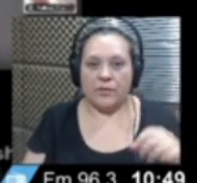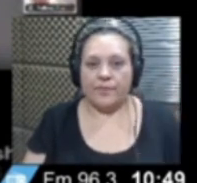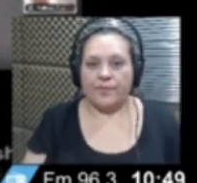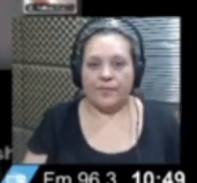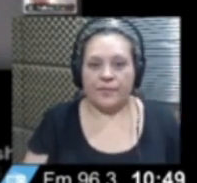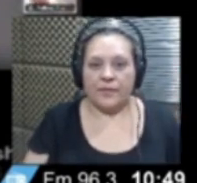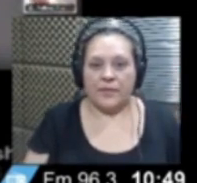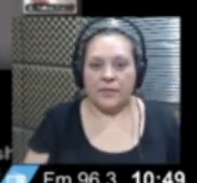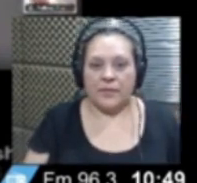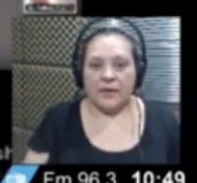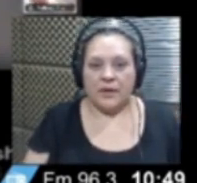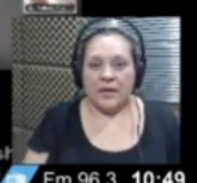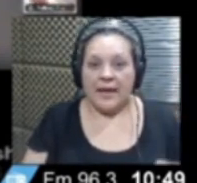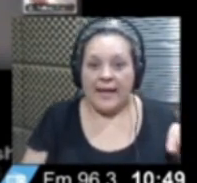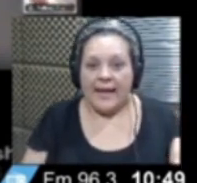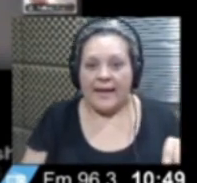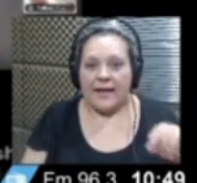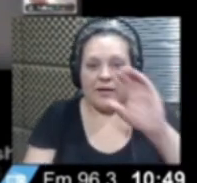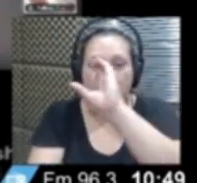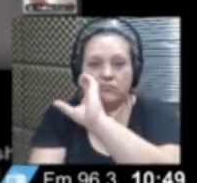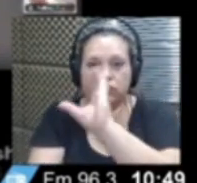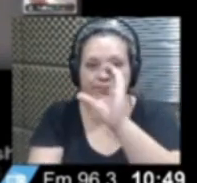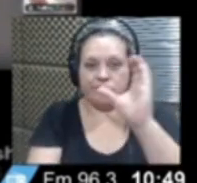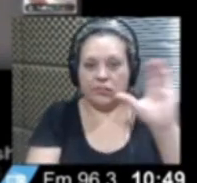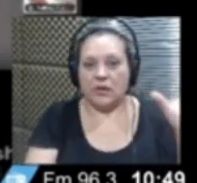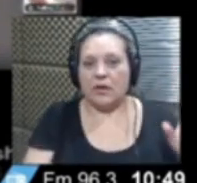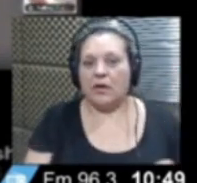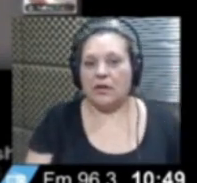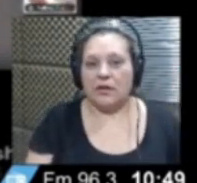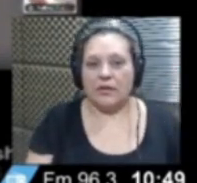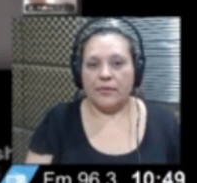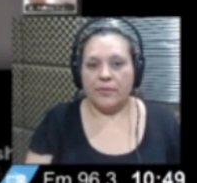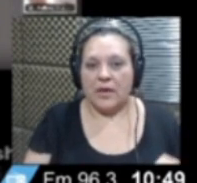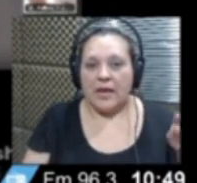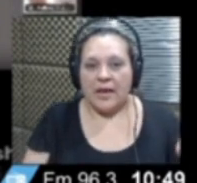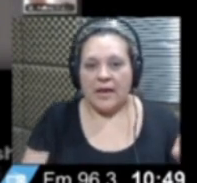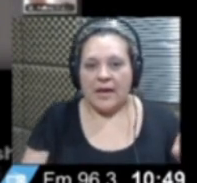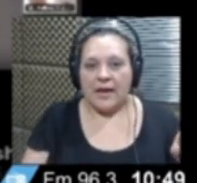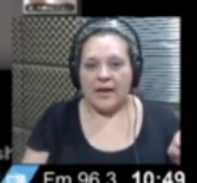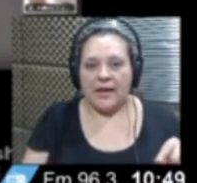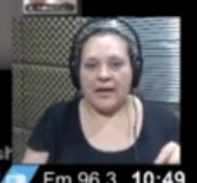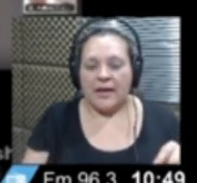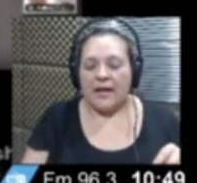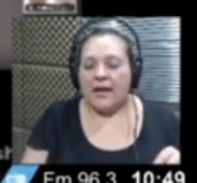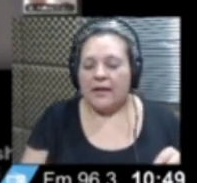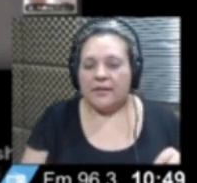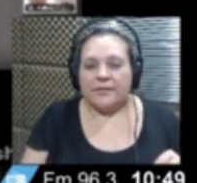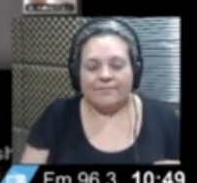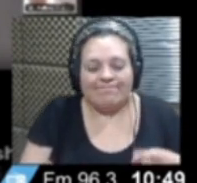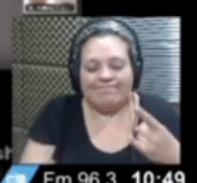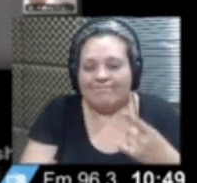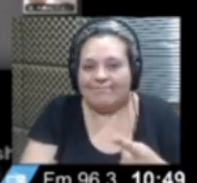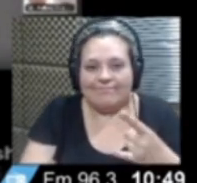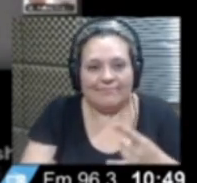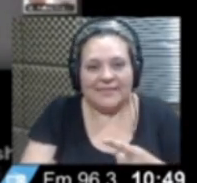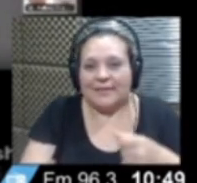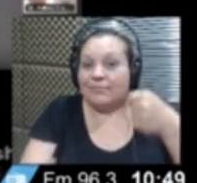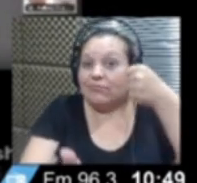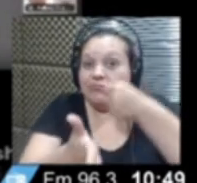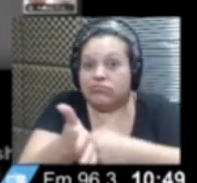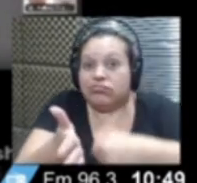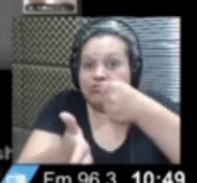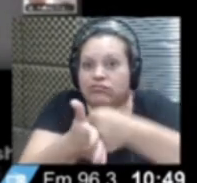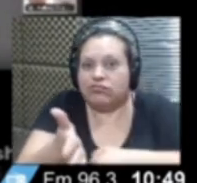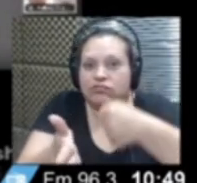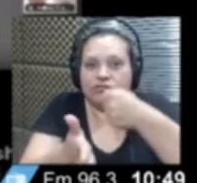sus 13 años. Su militancia es activa como activista de cimarrones, consultor de asuntos de comunicaciones